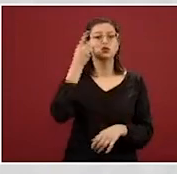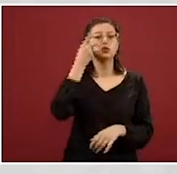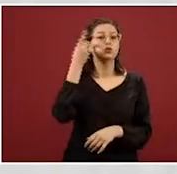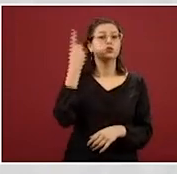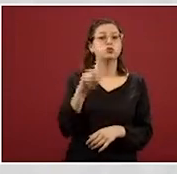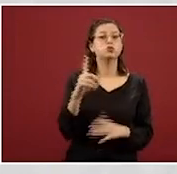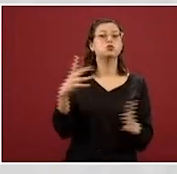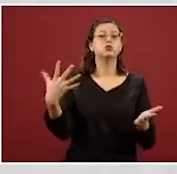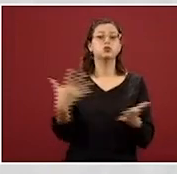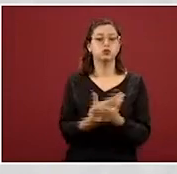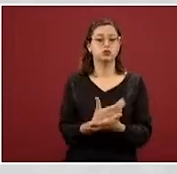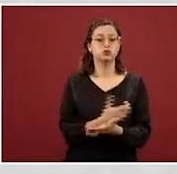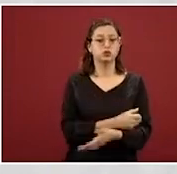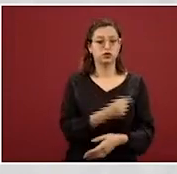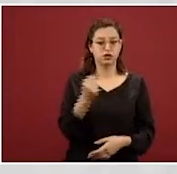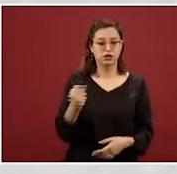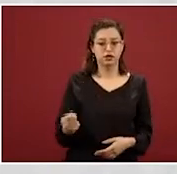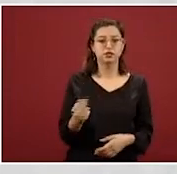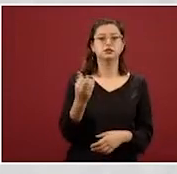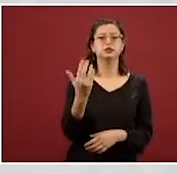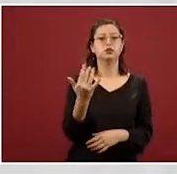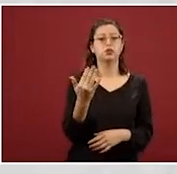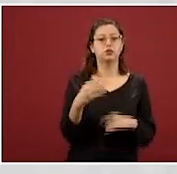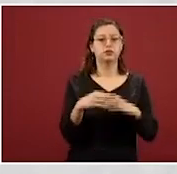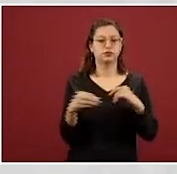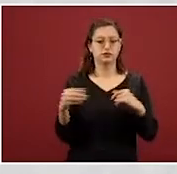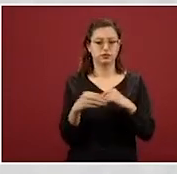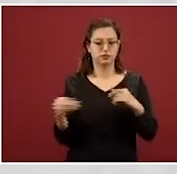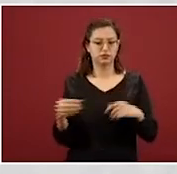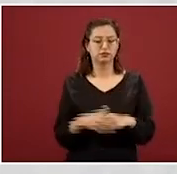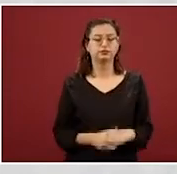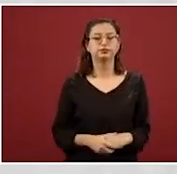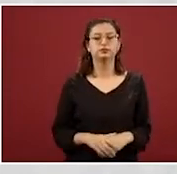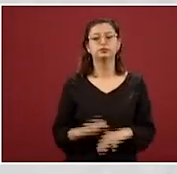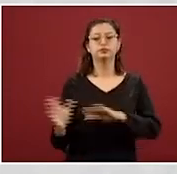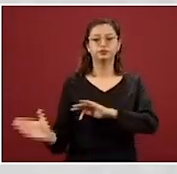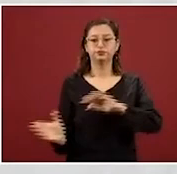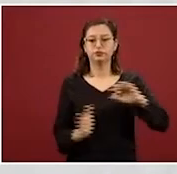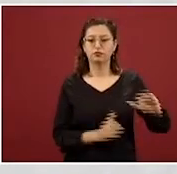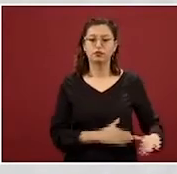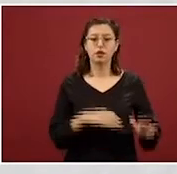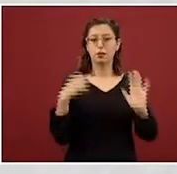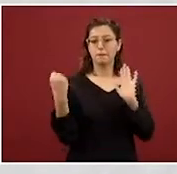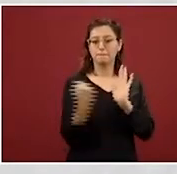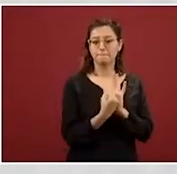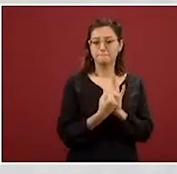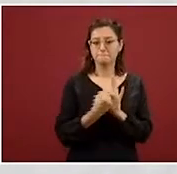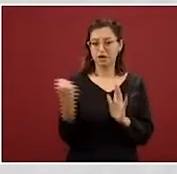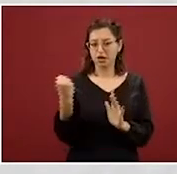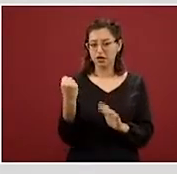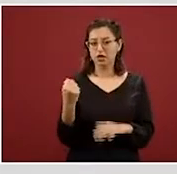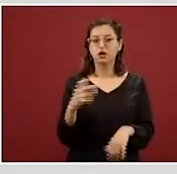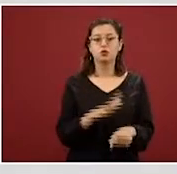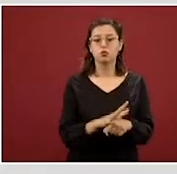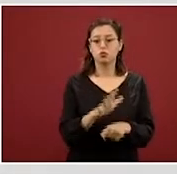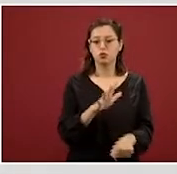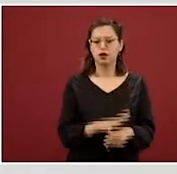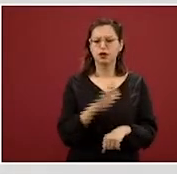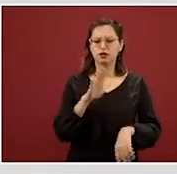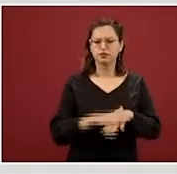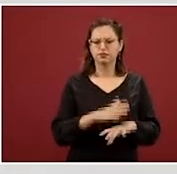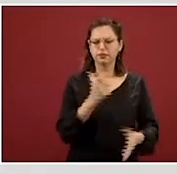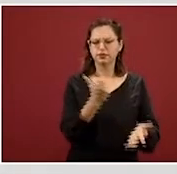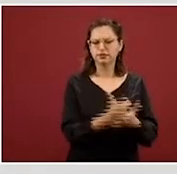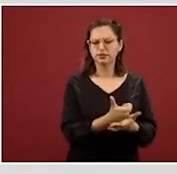19.17 pesos por litro, con un margen de 50 centavos. Si lo vemos por marcas, tenemos los precios más